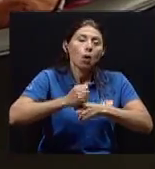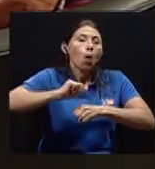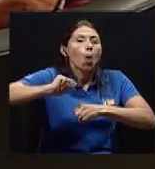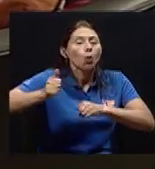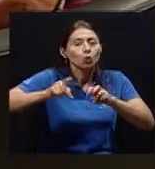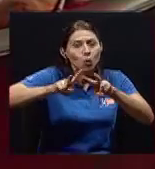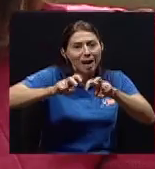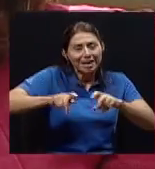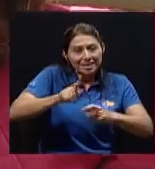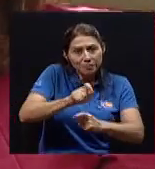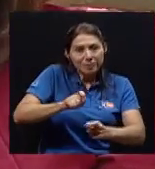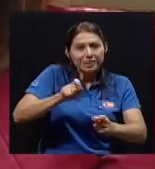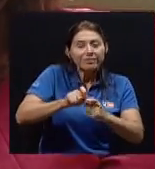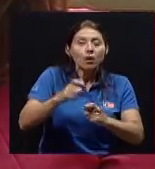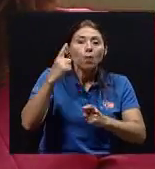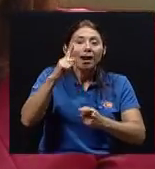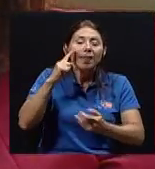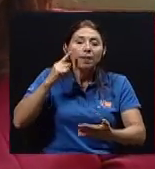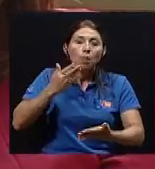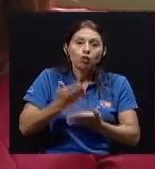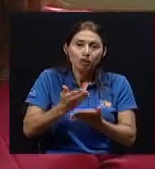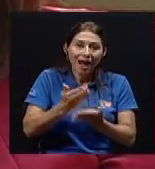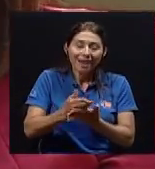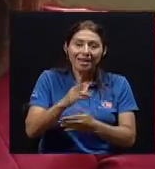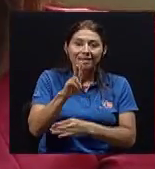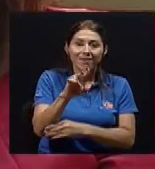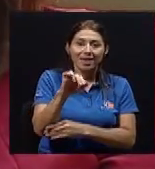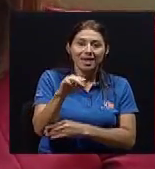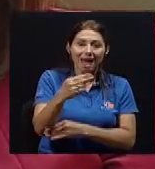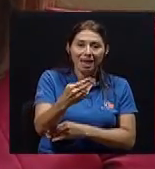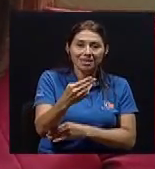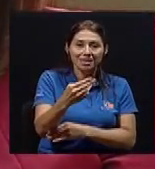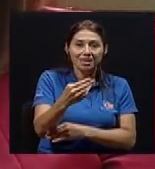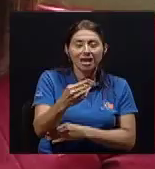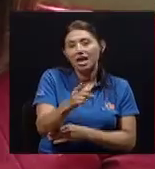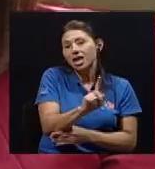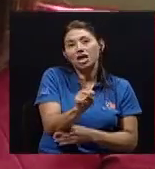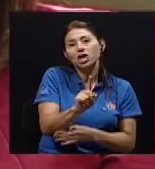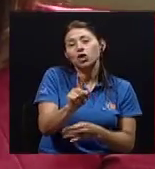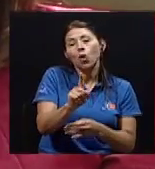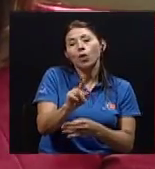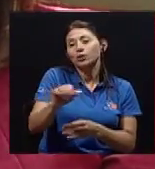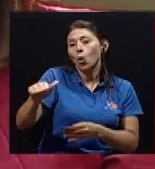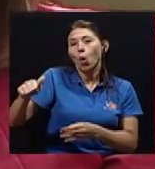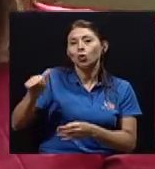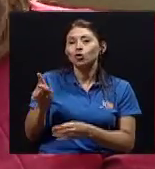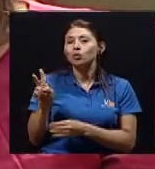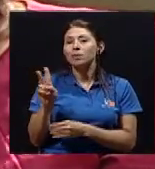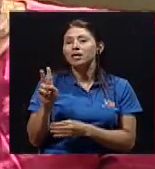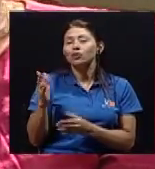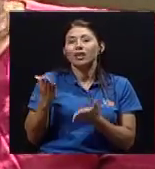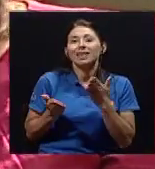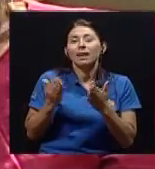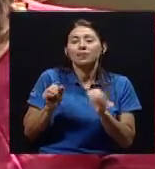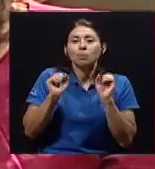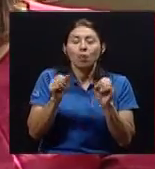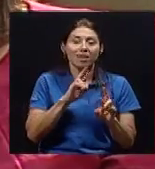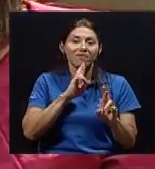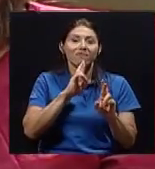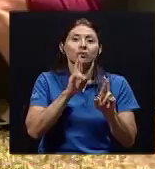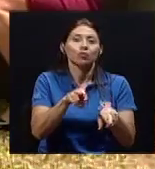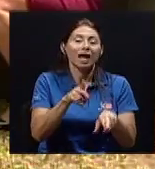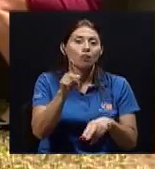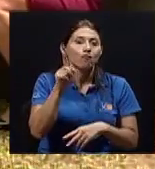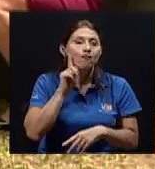del VIH y no de algunas otras virus o agentes que podrían dar un resultado falso